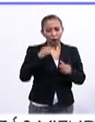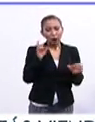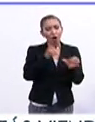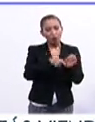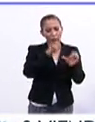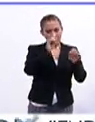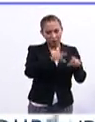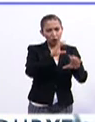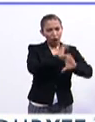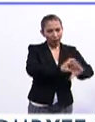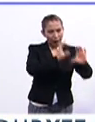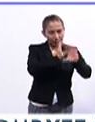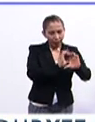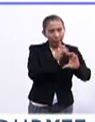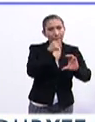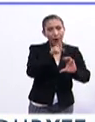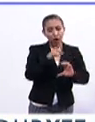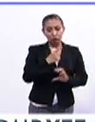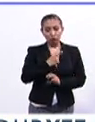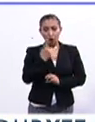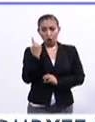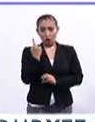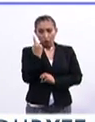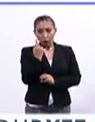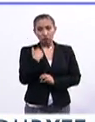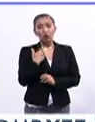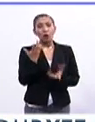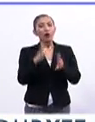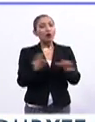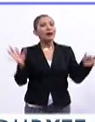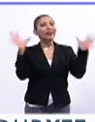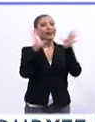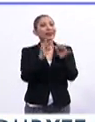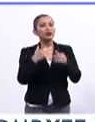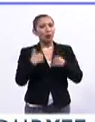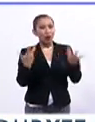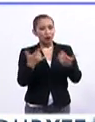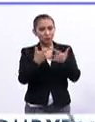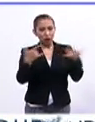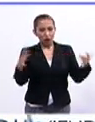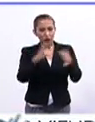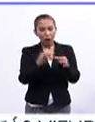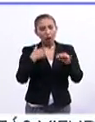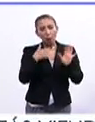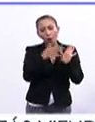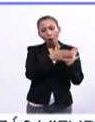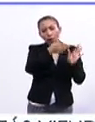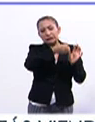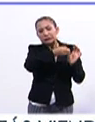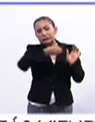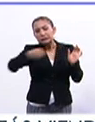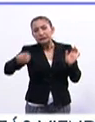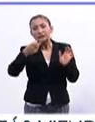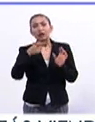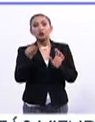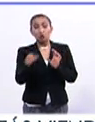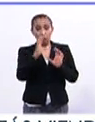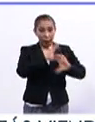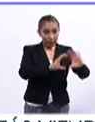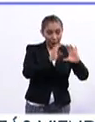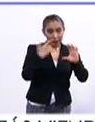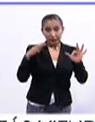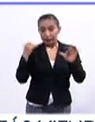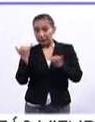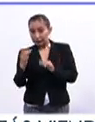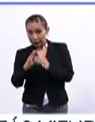parte del coro pero está haciendo un solista también estoy ha sido narrado como llevar un poco el hilo de la razón cantas